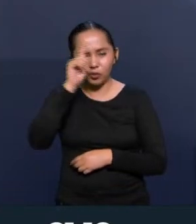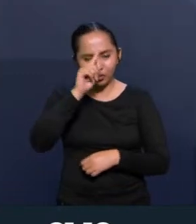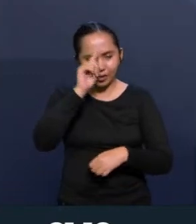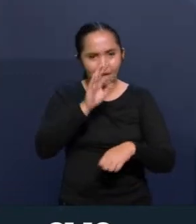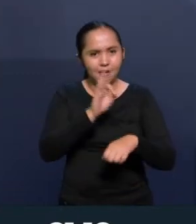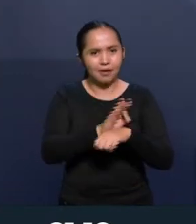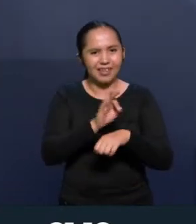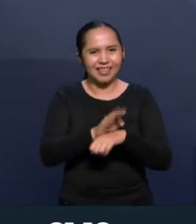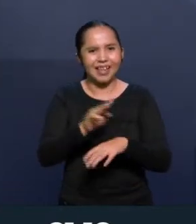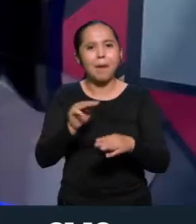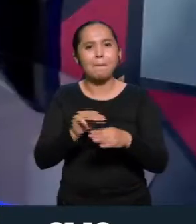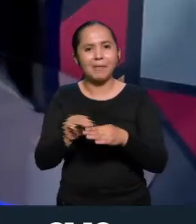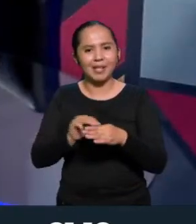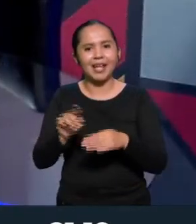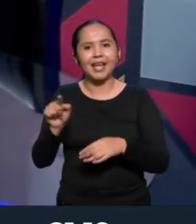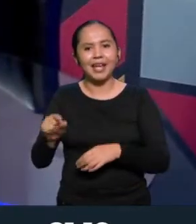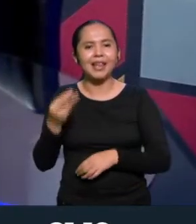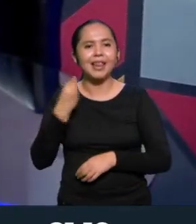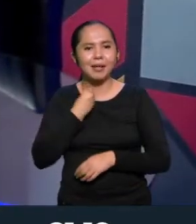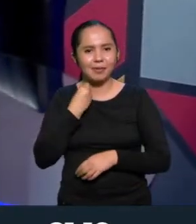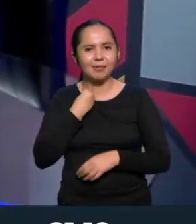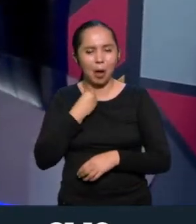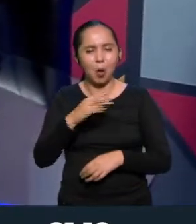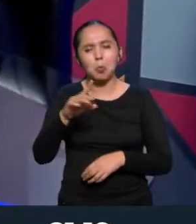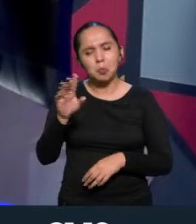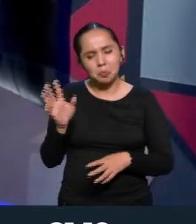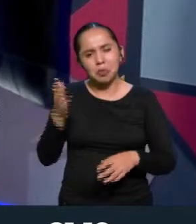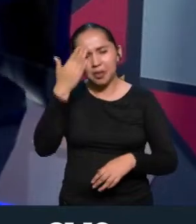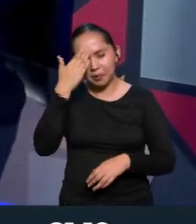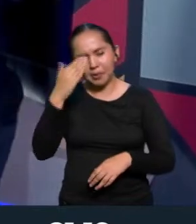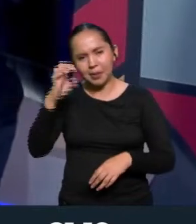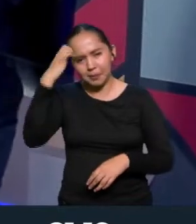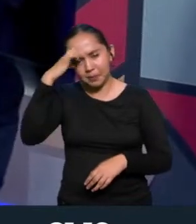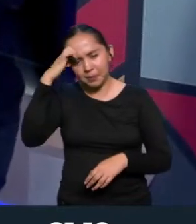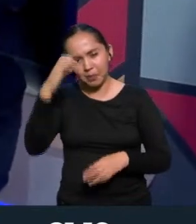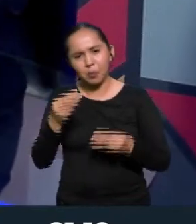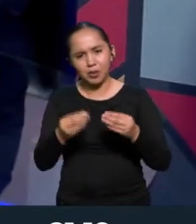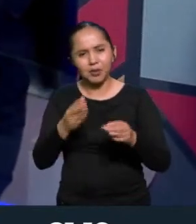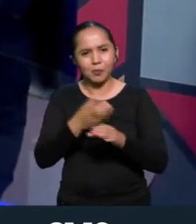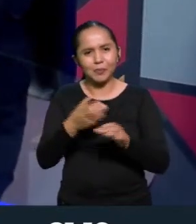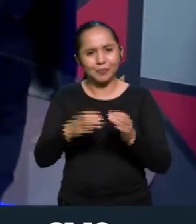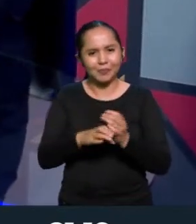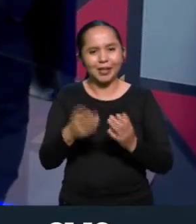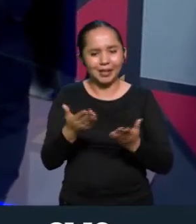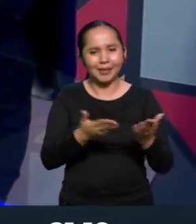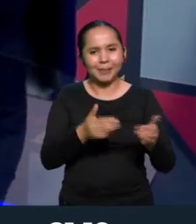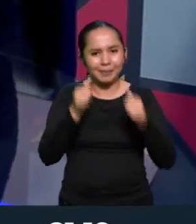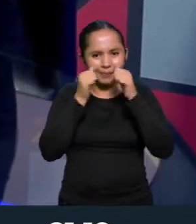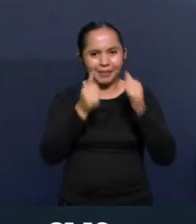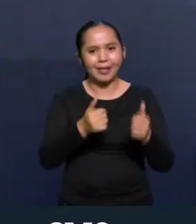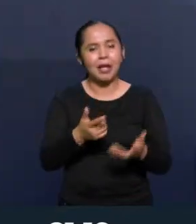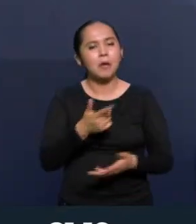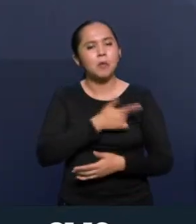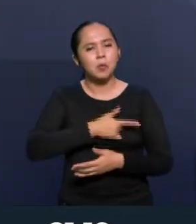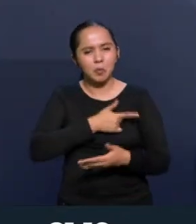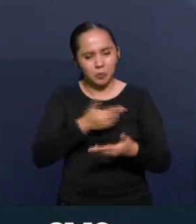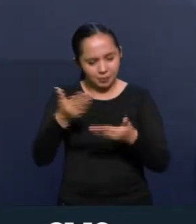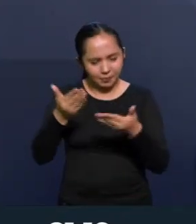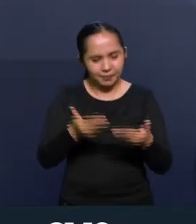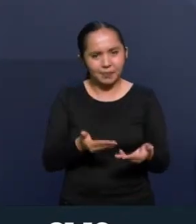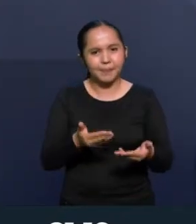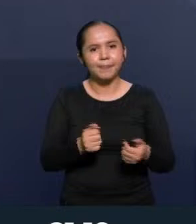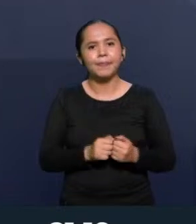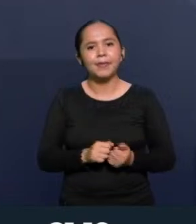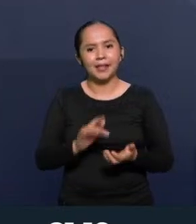de Morena y abogado experto en muchos temas que ustedes ya conocen. ¿Cómo estás, Hamlet? Braulio, qué gusto estar aquí en Capital 21, a tus órdenes. Qué bueno que nos acompañas